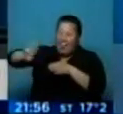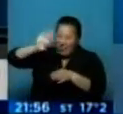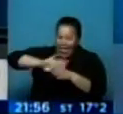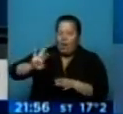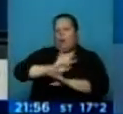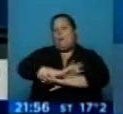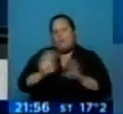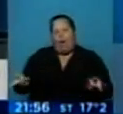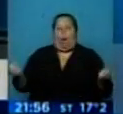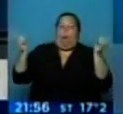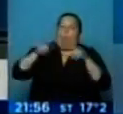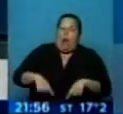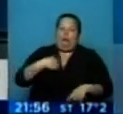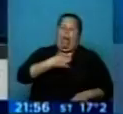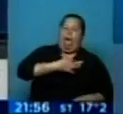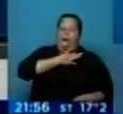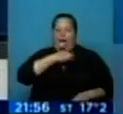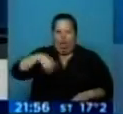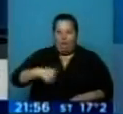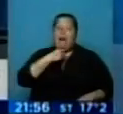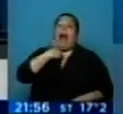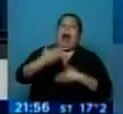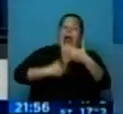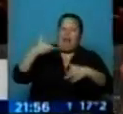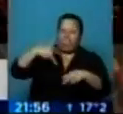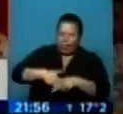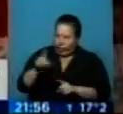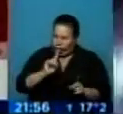no vuelva a asfixiar a nuestro crecimiento.